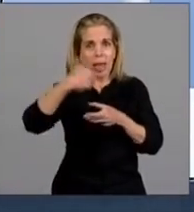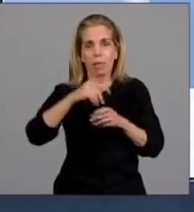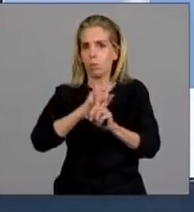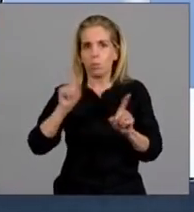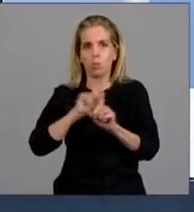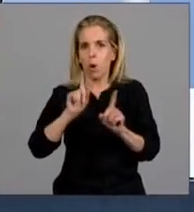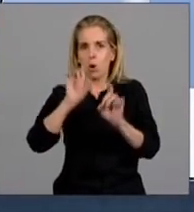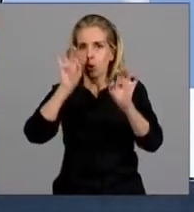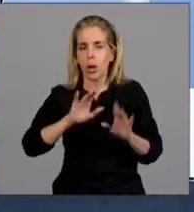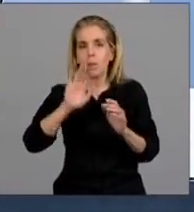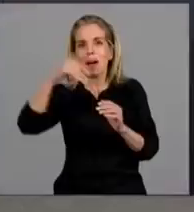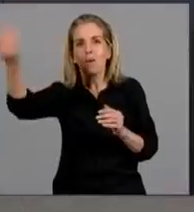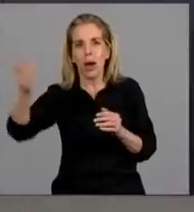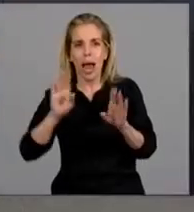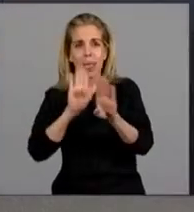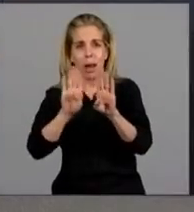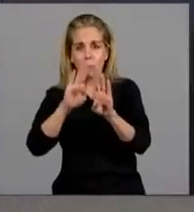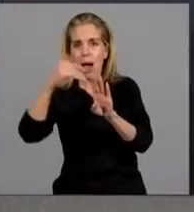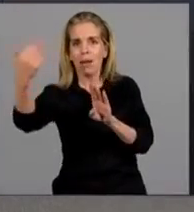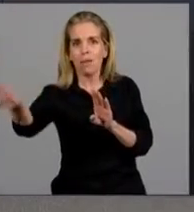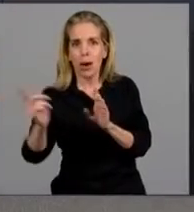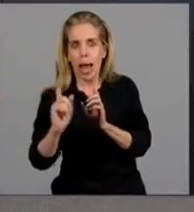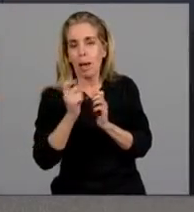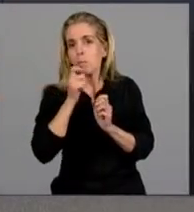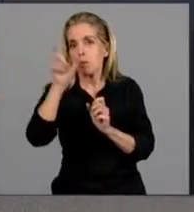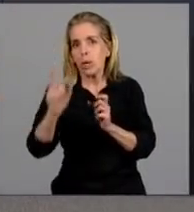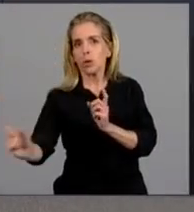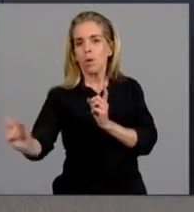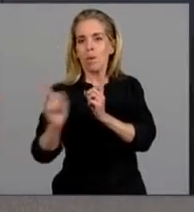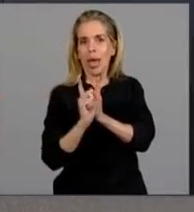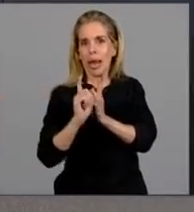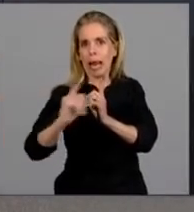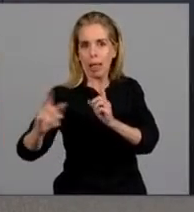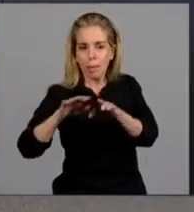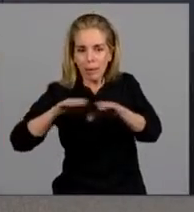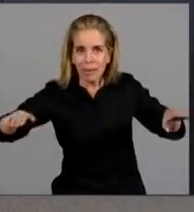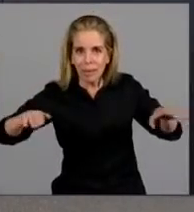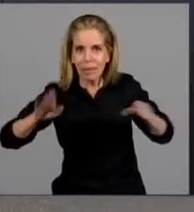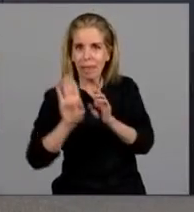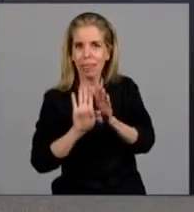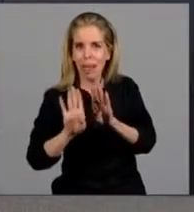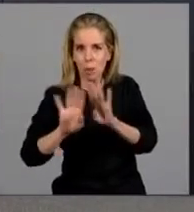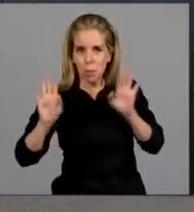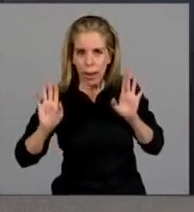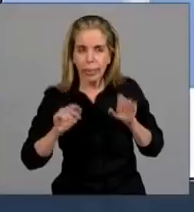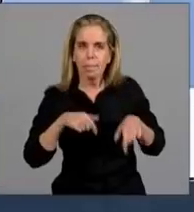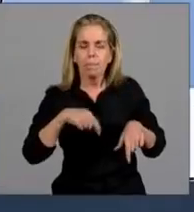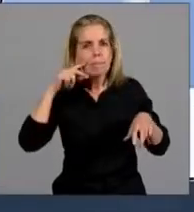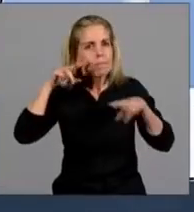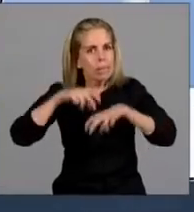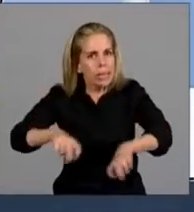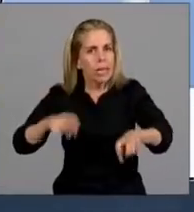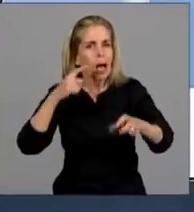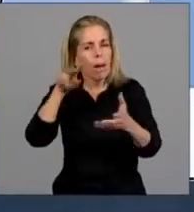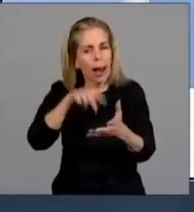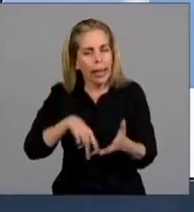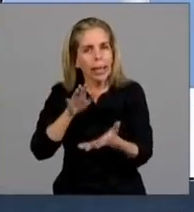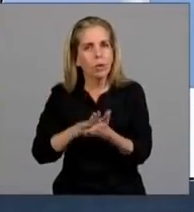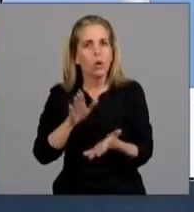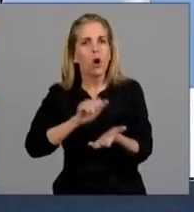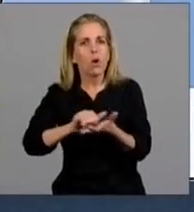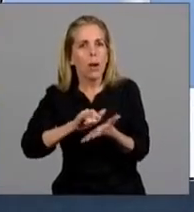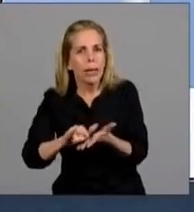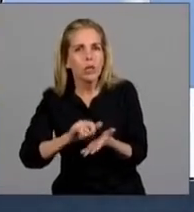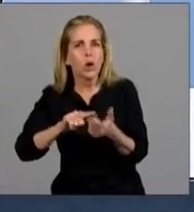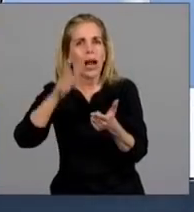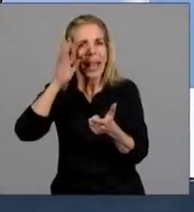quiero hacer un comentario, no es por agarrarse con un sector, estudiaba lo que hizo Nueva York, lo que hizo Italia. En indumentaria